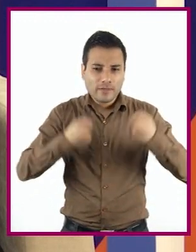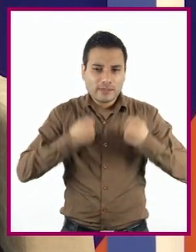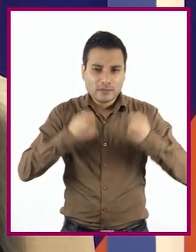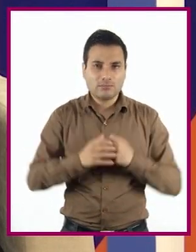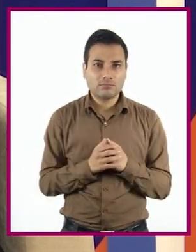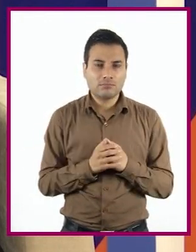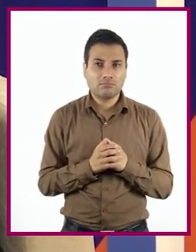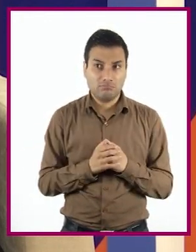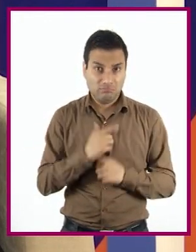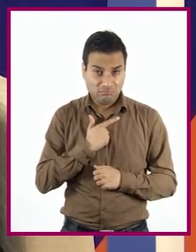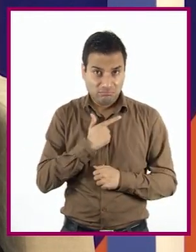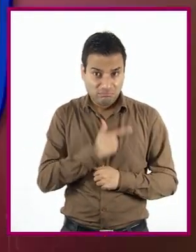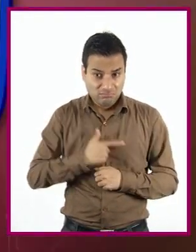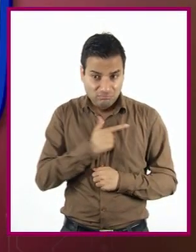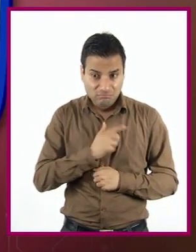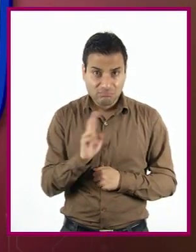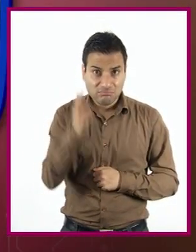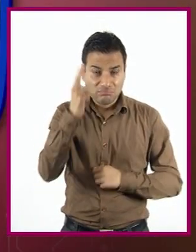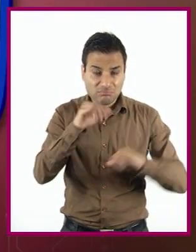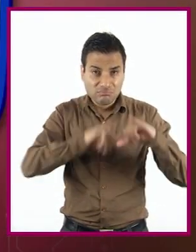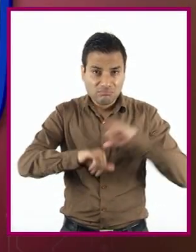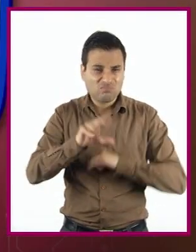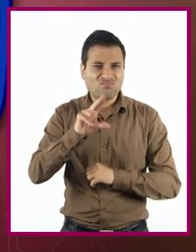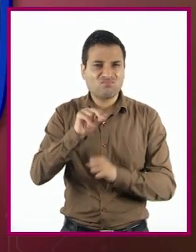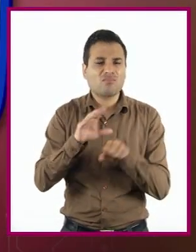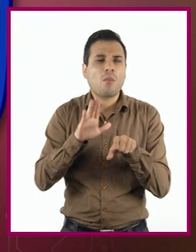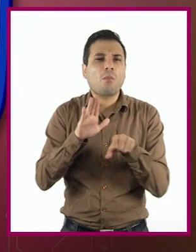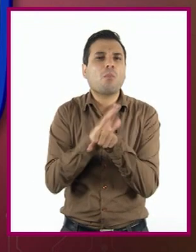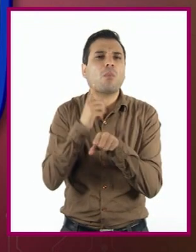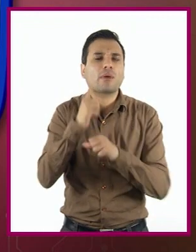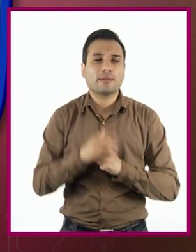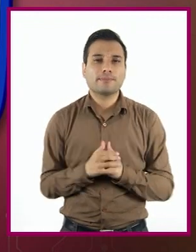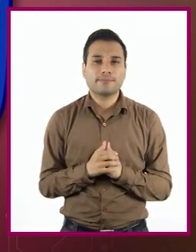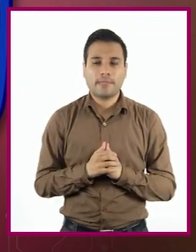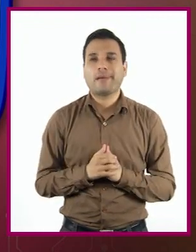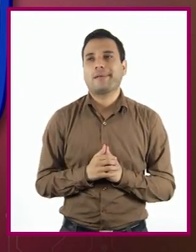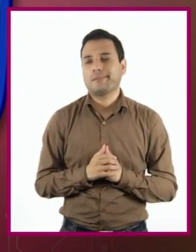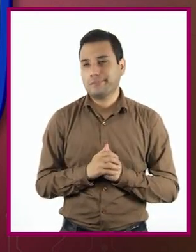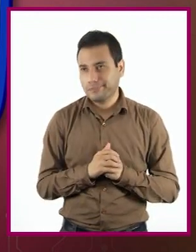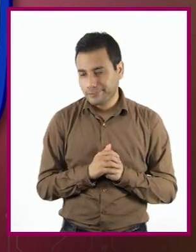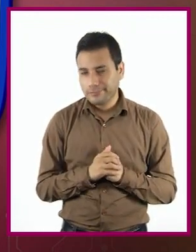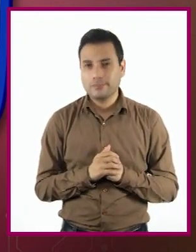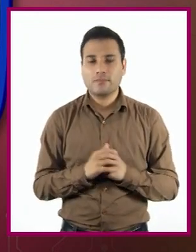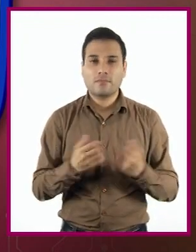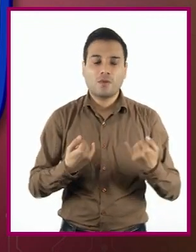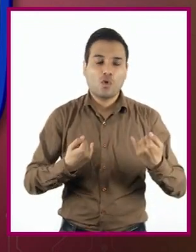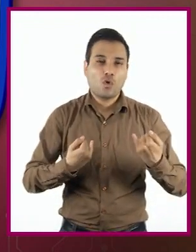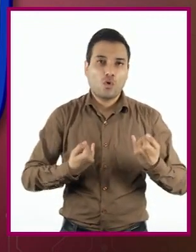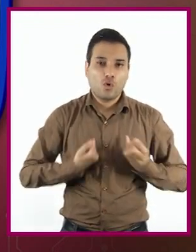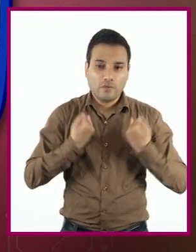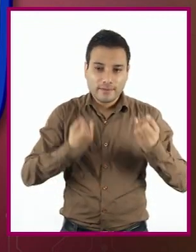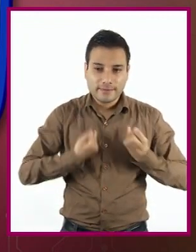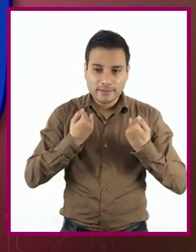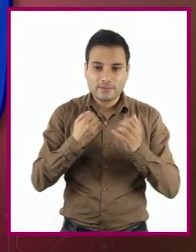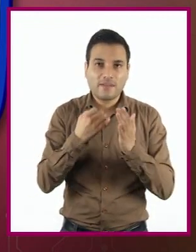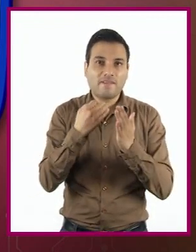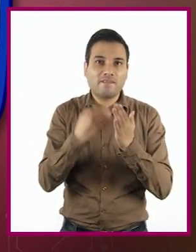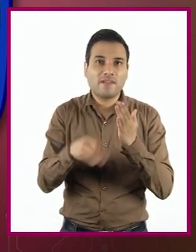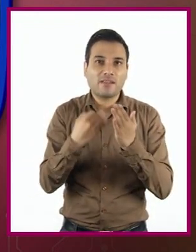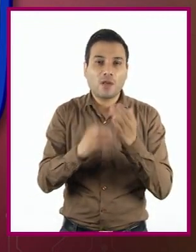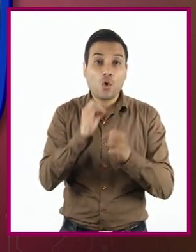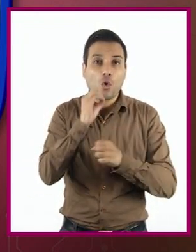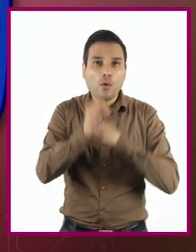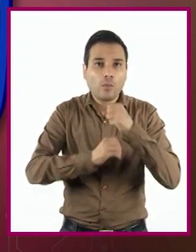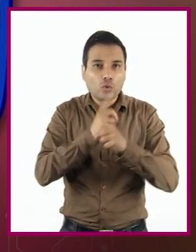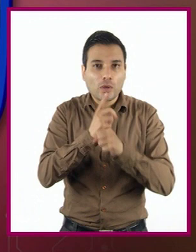por estudiar una carrera científica? Yo creo que ahí, pues, muchos jóvenes no tienen la oportunidad de saber